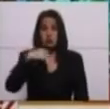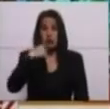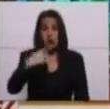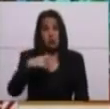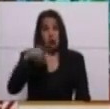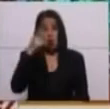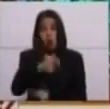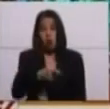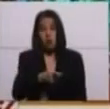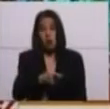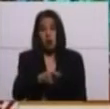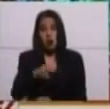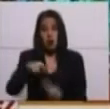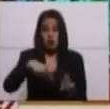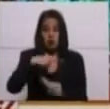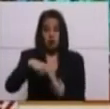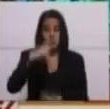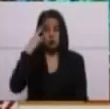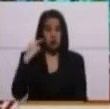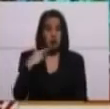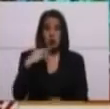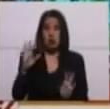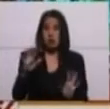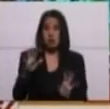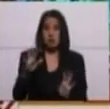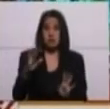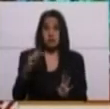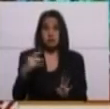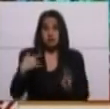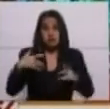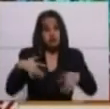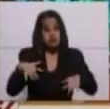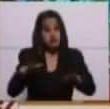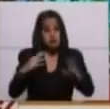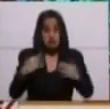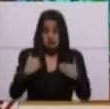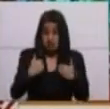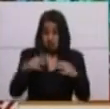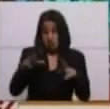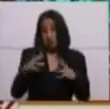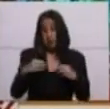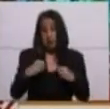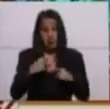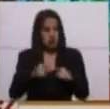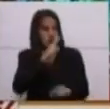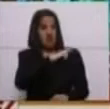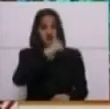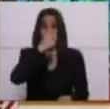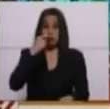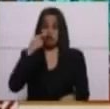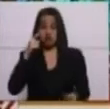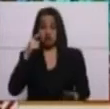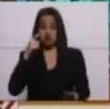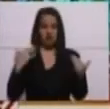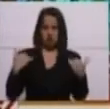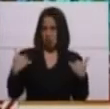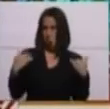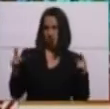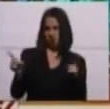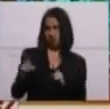revolución bolivariana. Pero hay gente que solo les gusta ser jefes. Si no son jefes, ah, por Dios. Se le